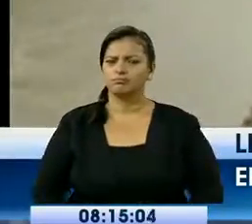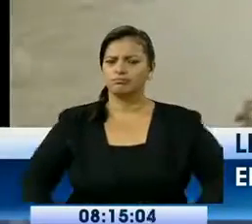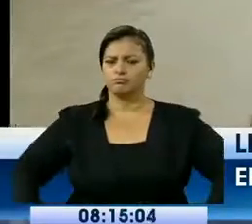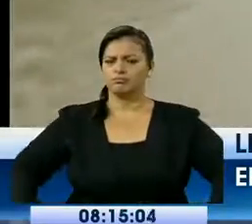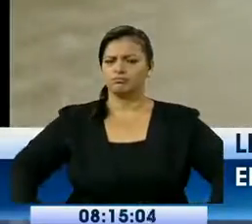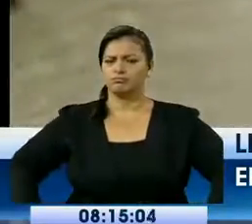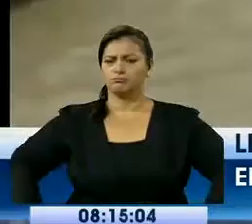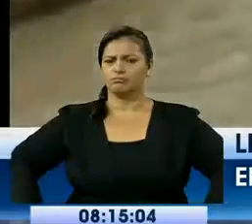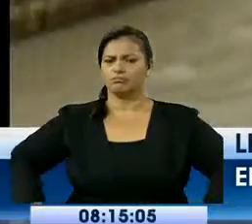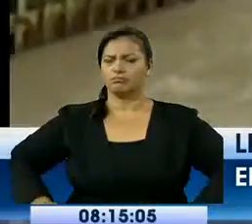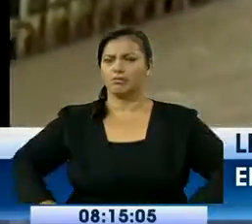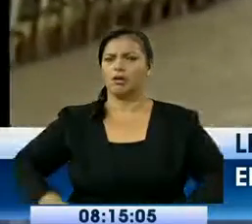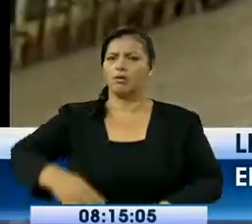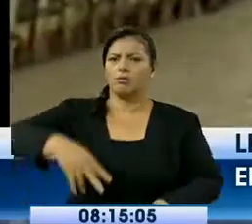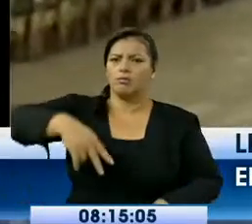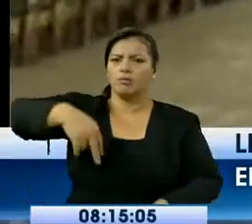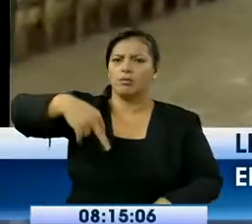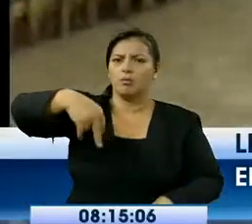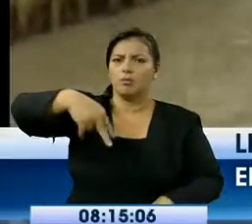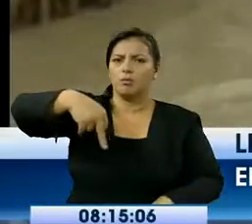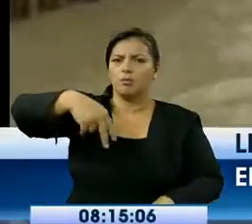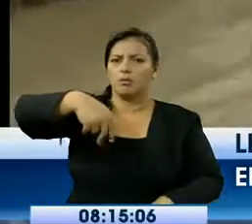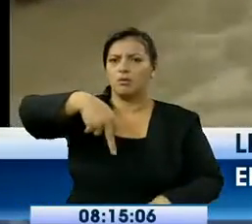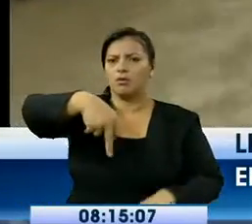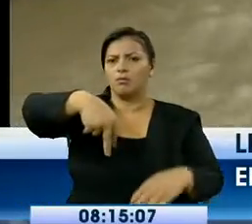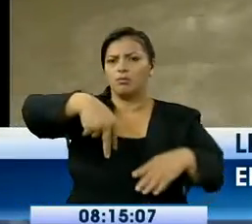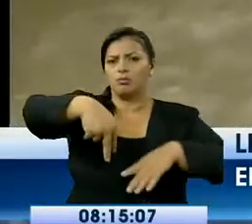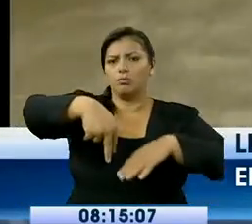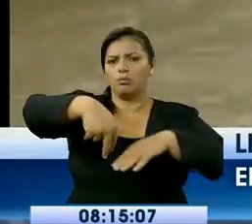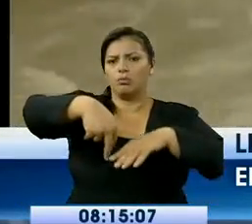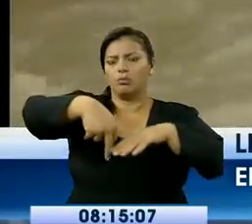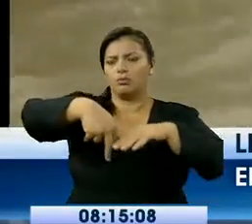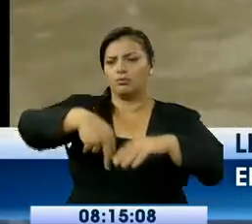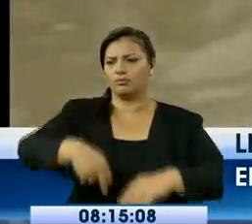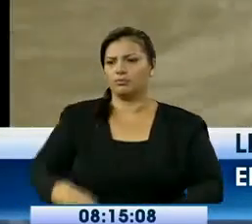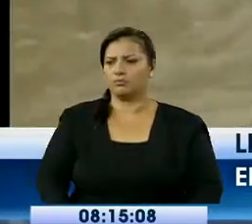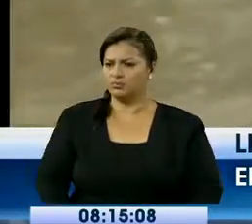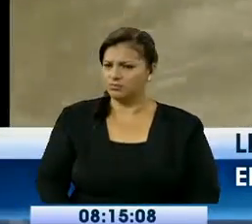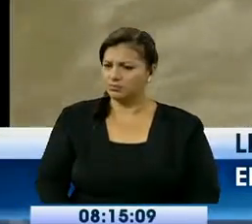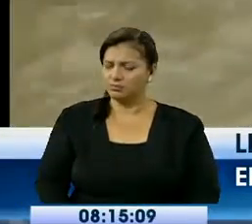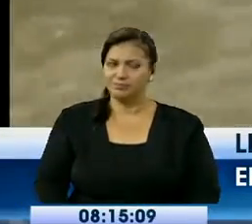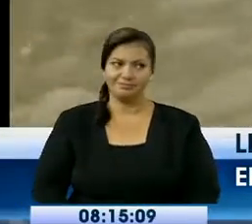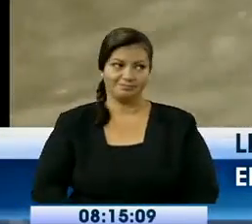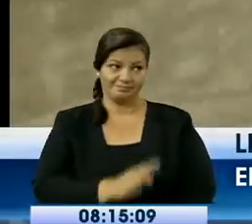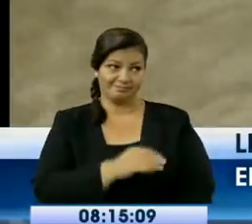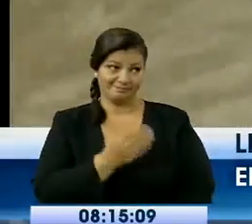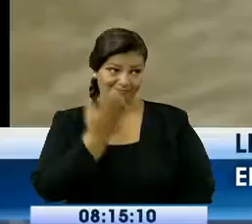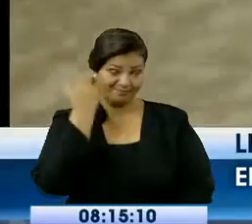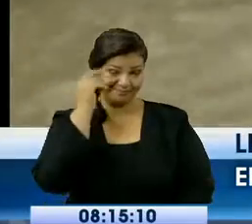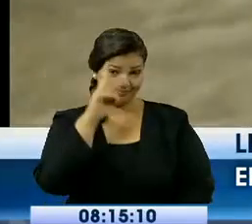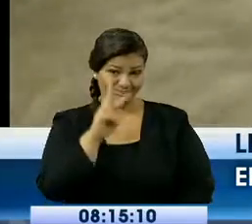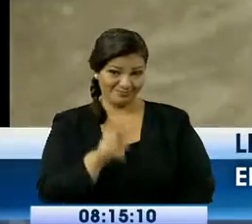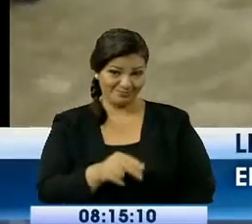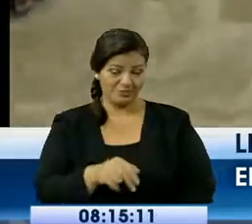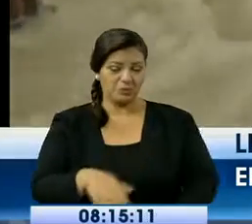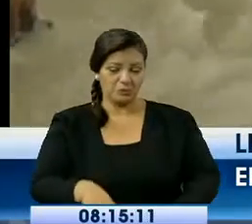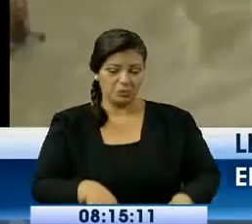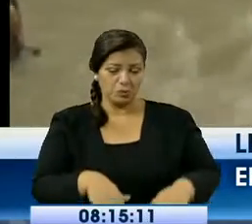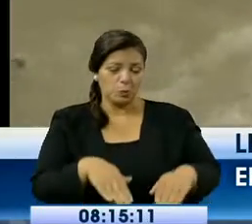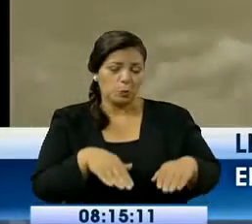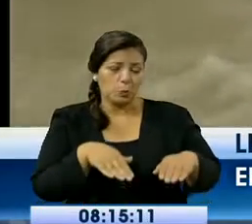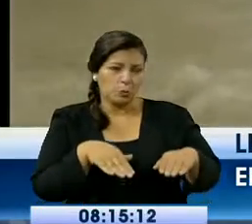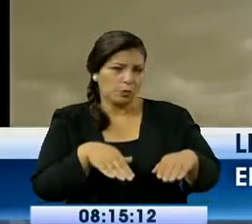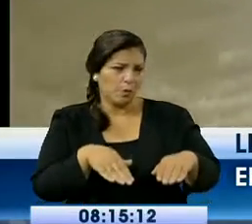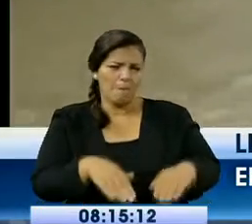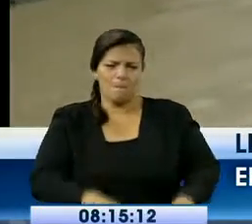hasta arriba de las rodillas? Esto es poco ahorita. El día miércoles que llovió duro, esto era hasta arriba, era. No se podía ni andar. ¿Cuándo les llovió